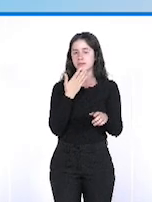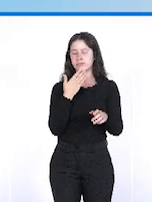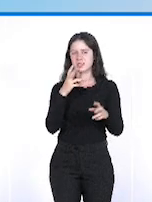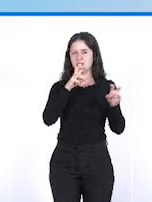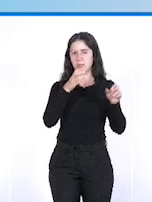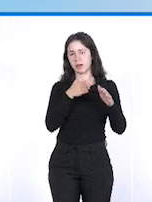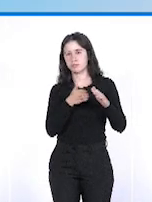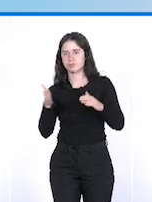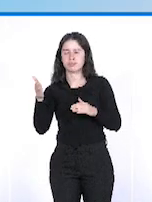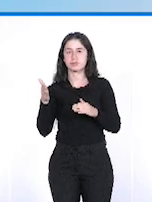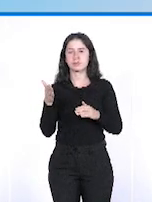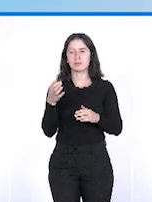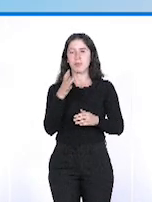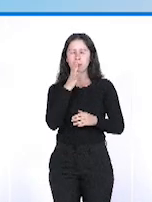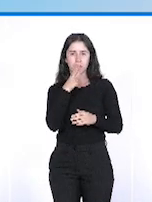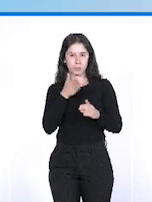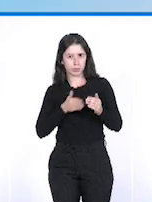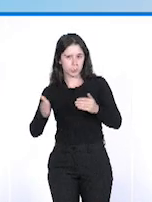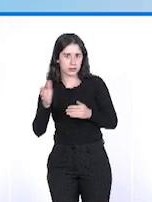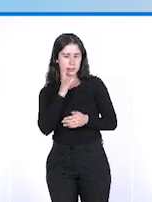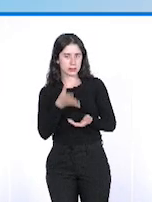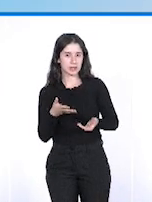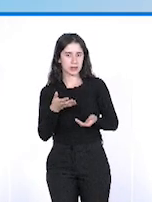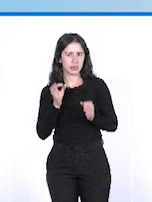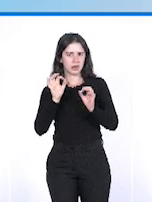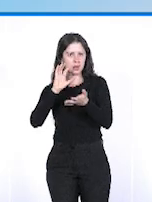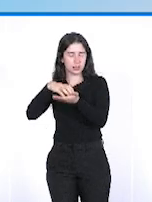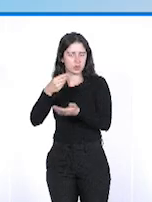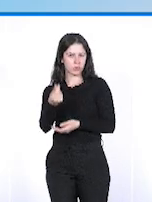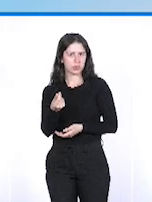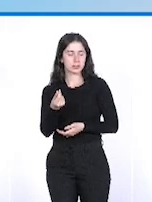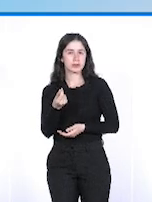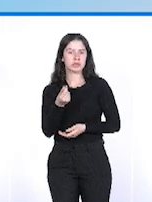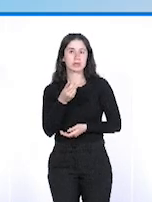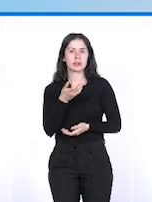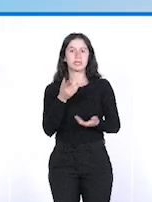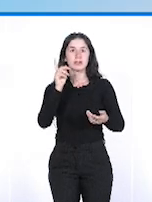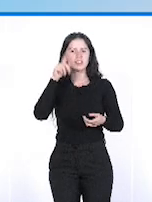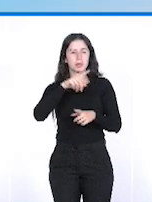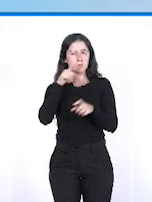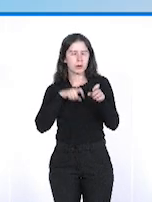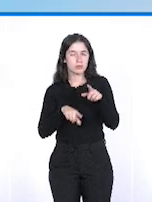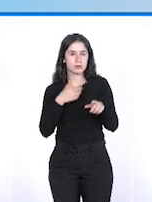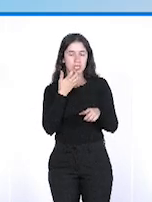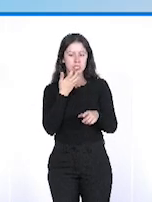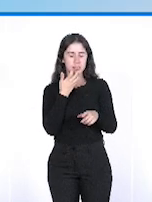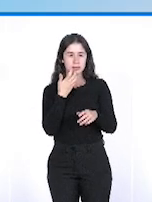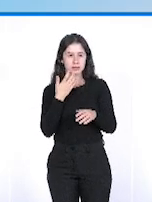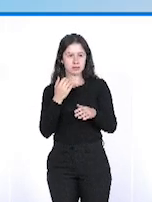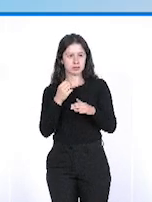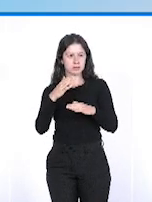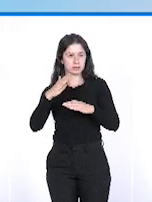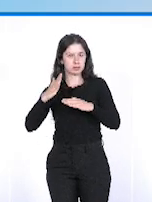ocurre esa desviación tan grande en cualquiera de los centros de coste Y por qué estaba casi en el suelo comparativamente con la media